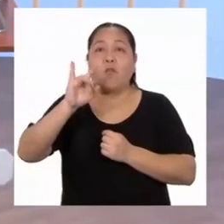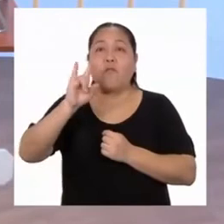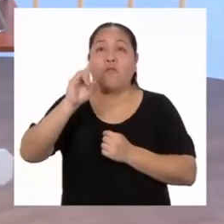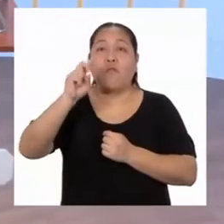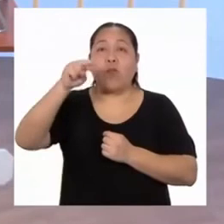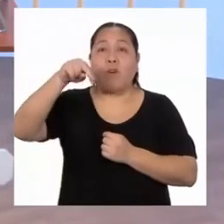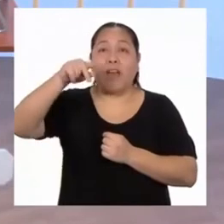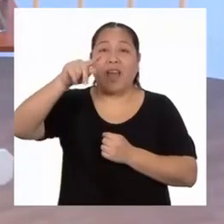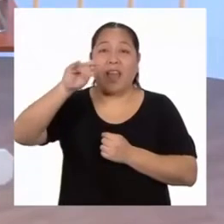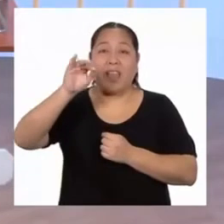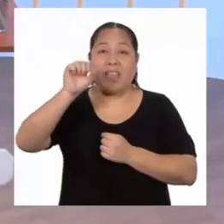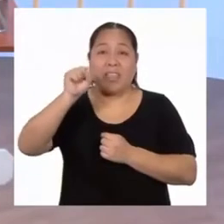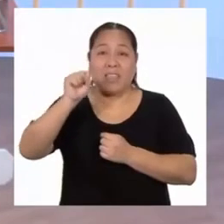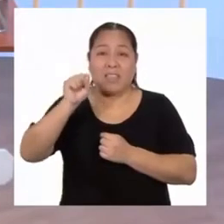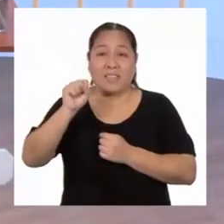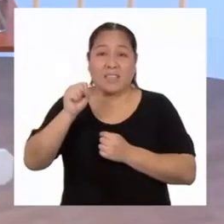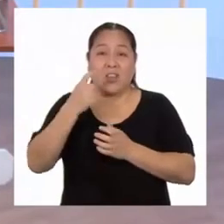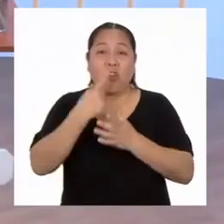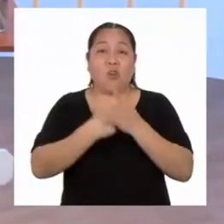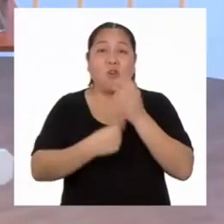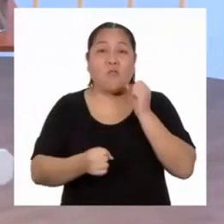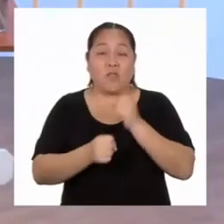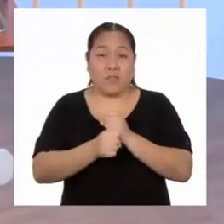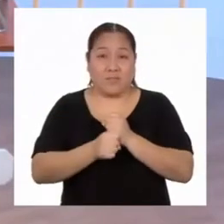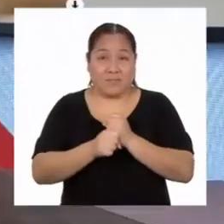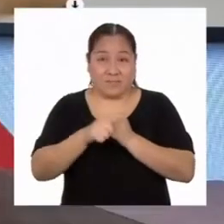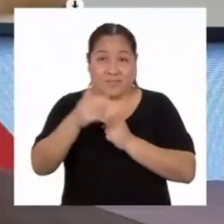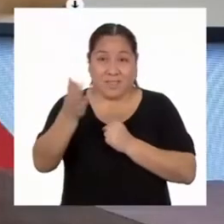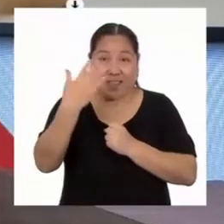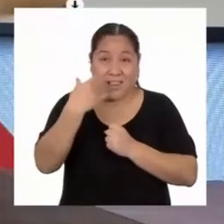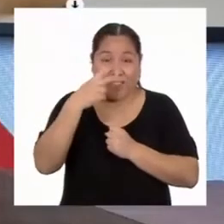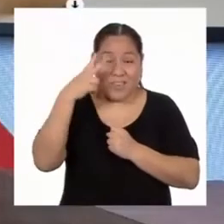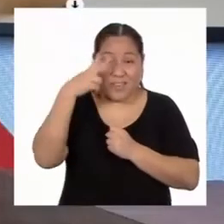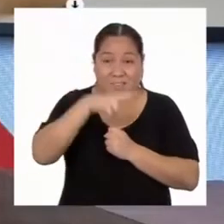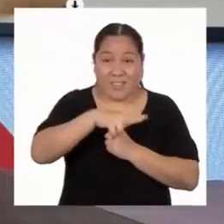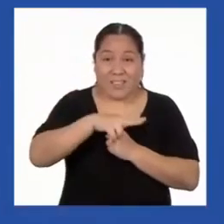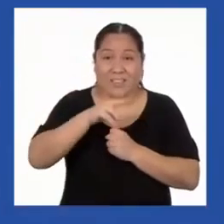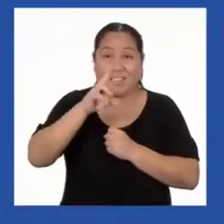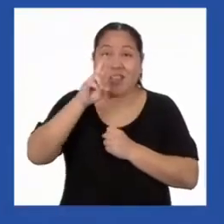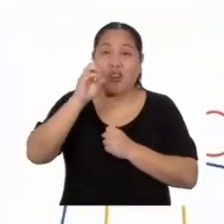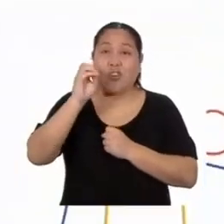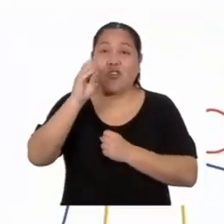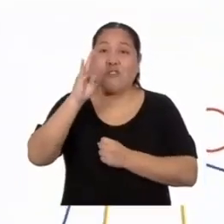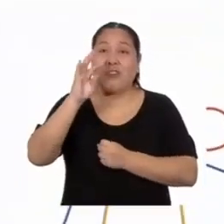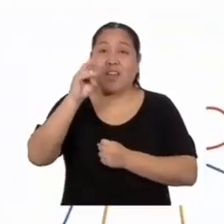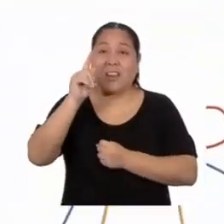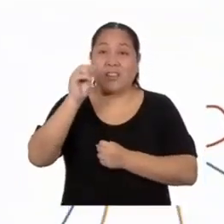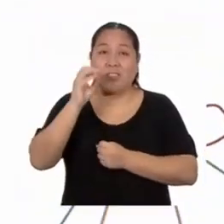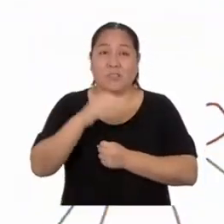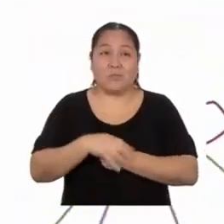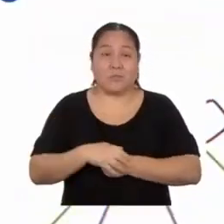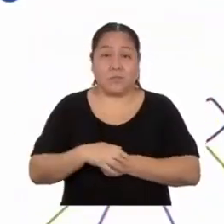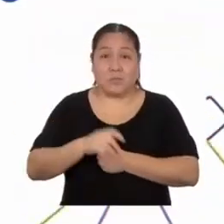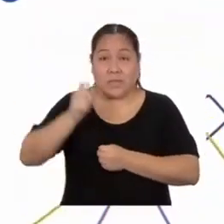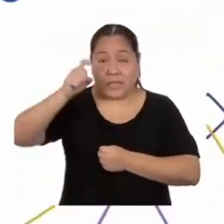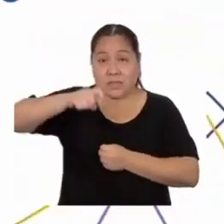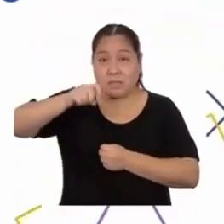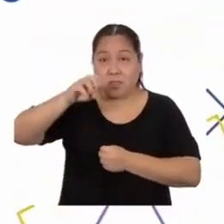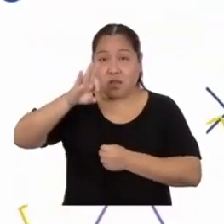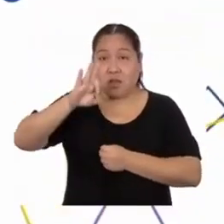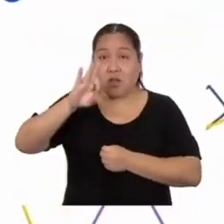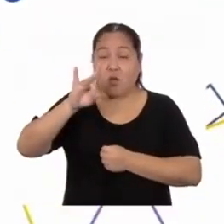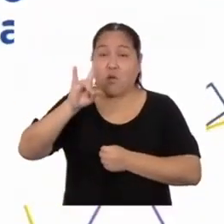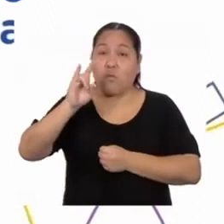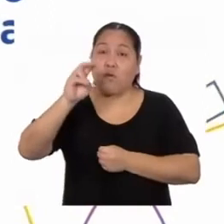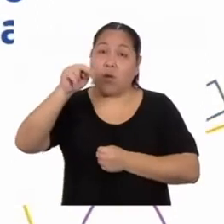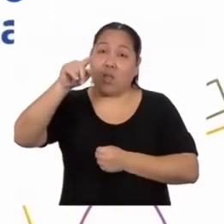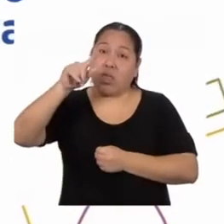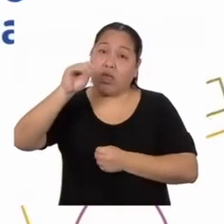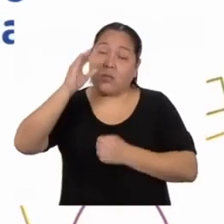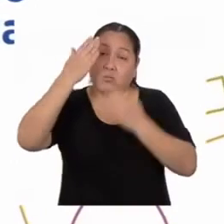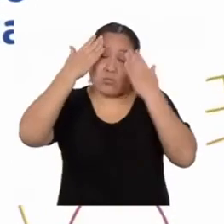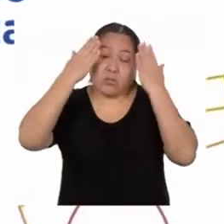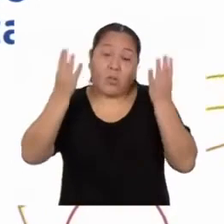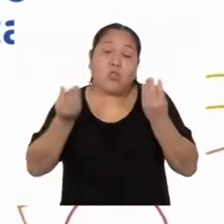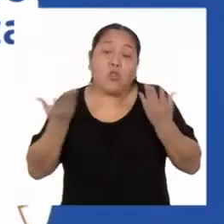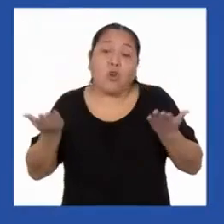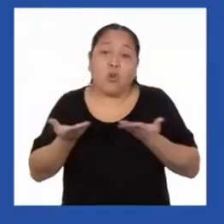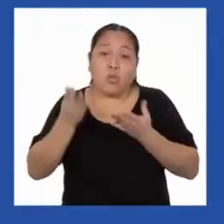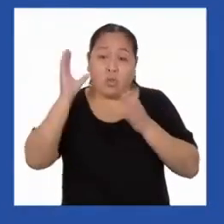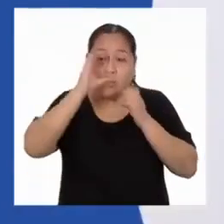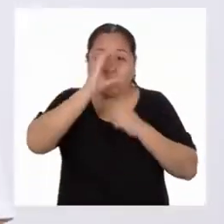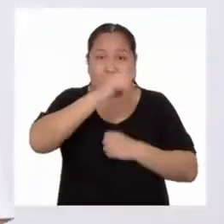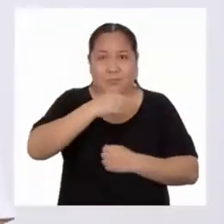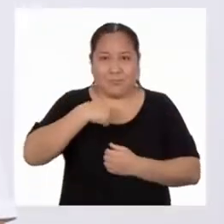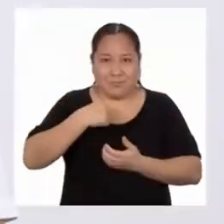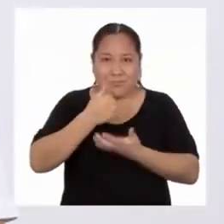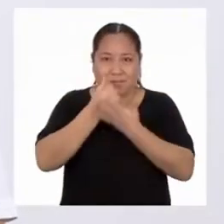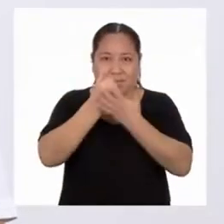¿quieren ver conmigo lo que nos tiene que decir Roberto? ¡Ahí vamos! ¿Necesitas fuentes y no sabes por dónde empezar? Yo te puedo